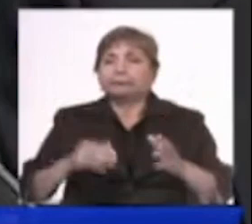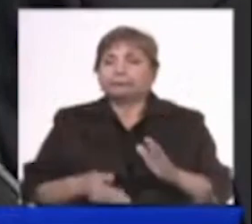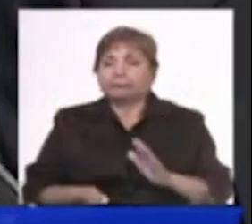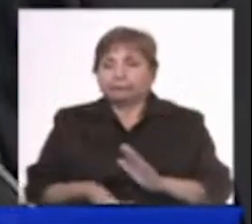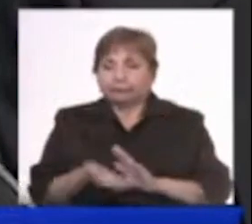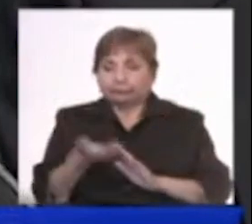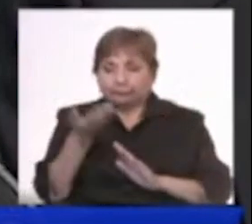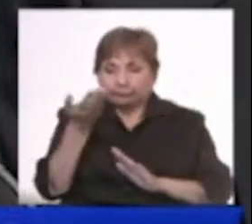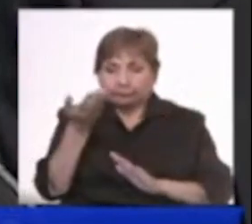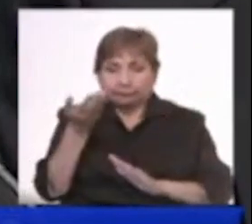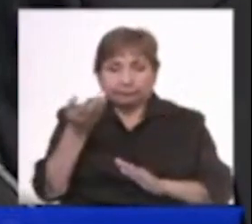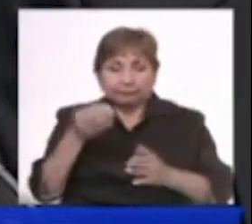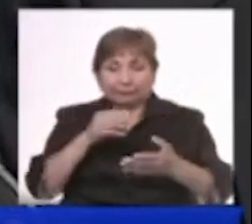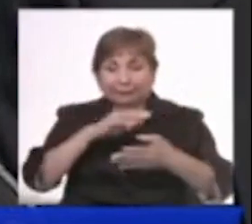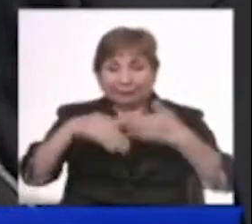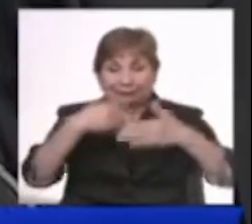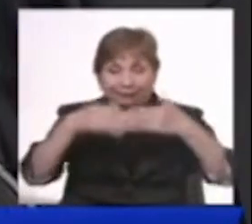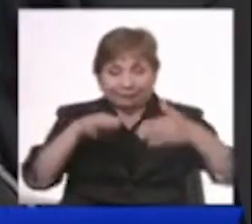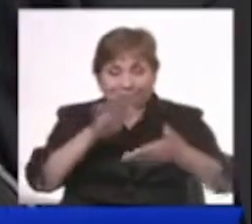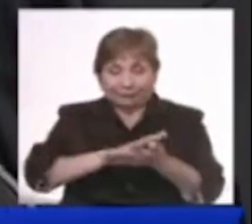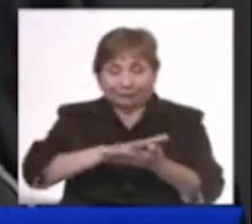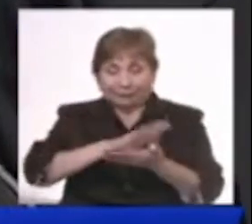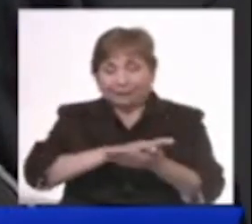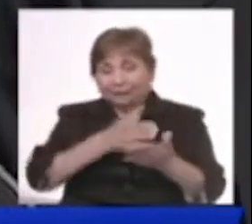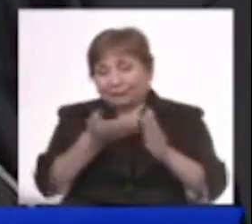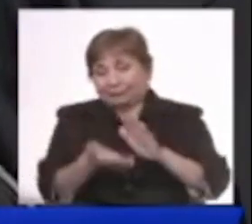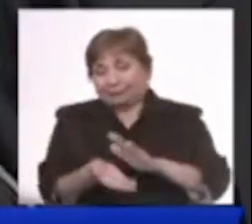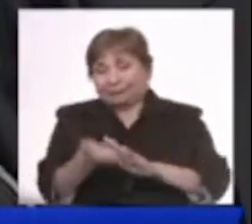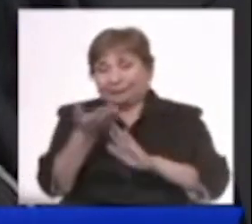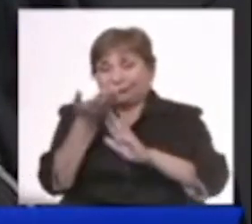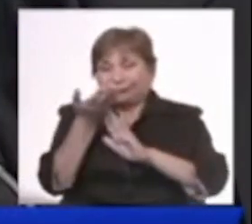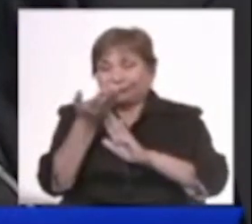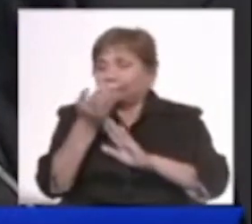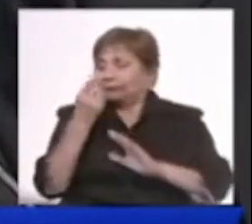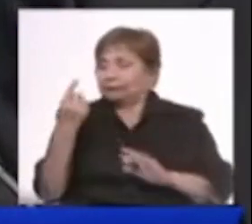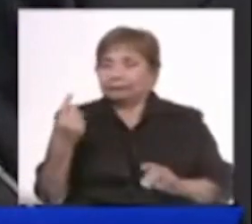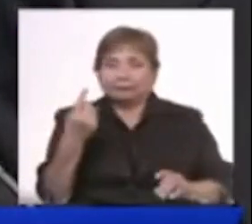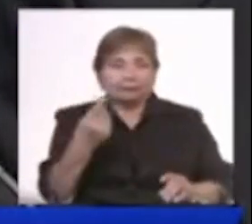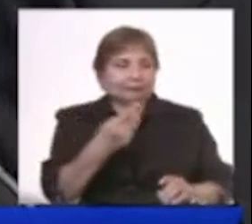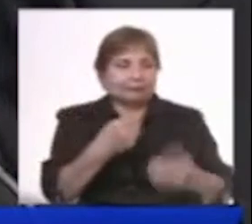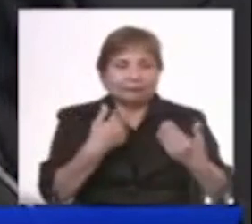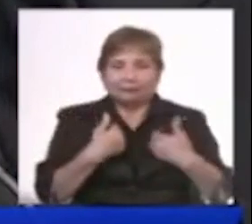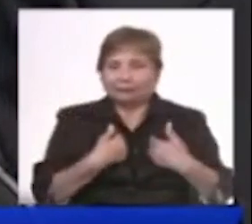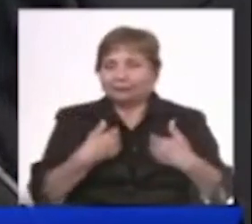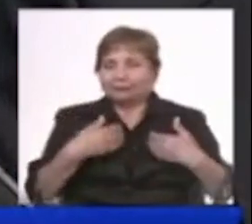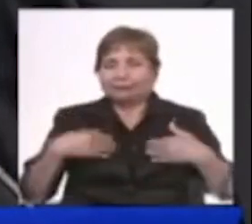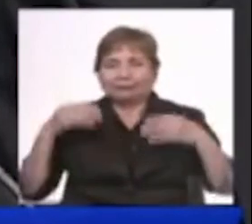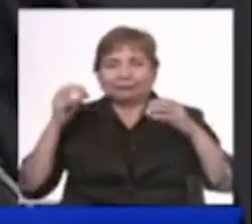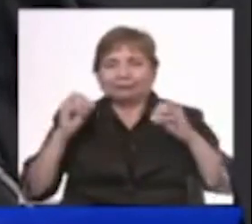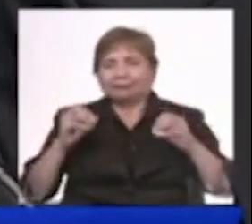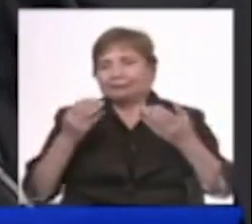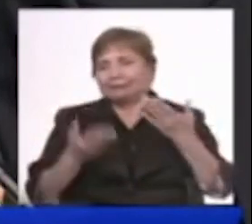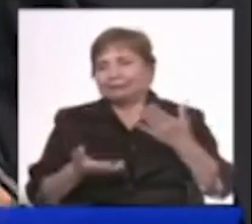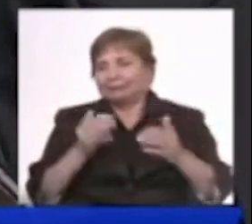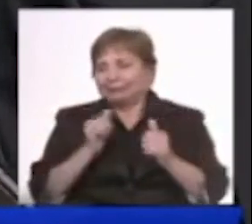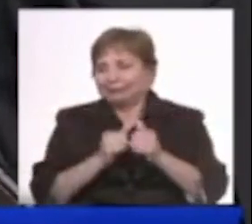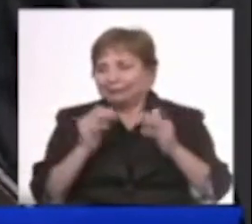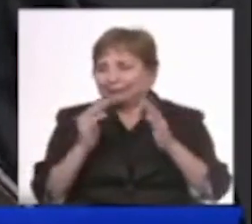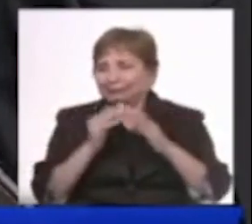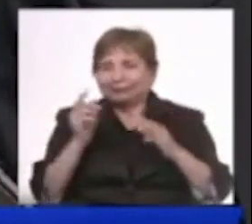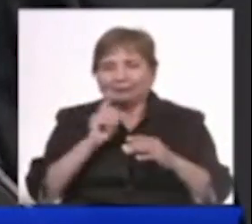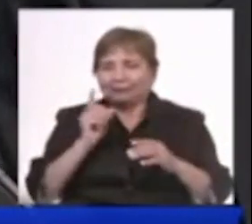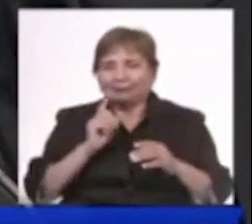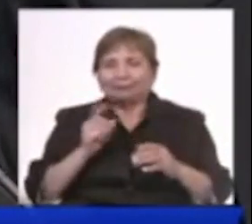las alfombras, no es las alfombras que cada uno de vosotros podríais tener de repente en sus